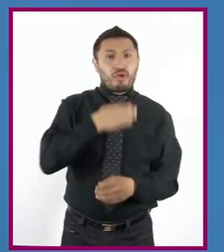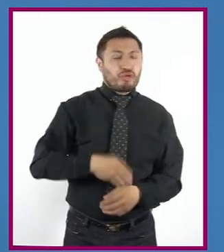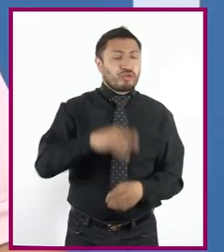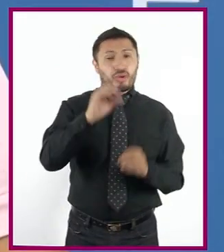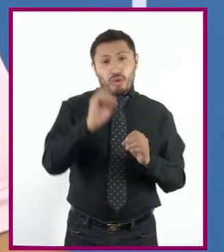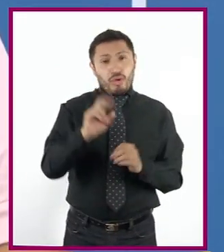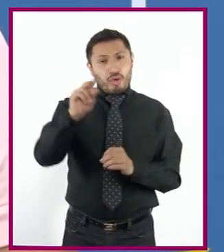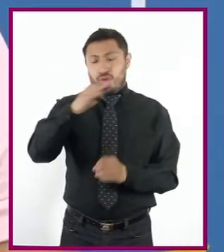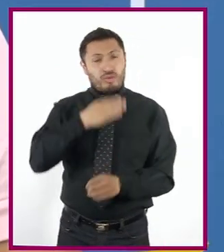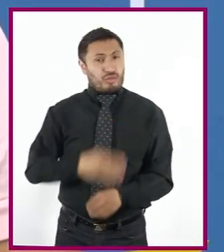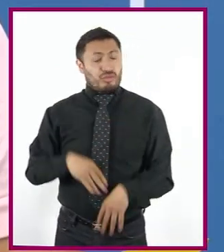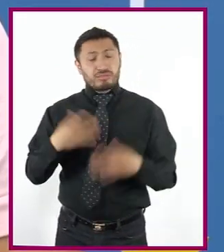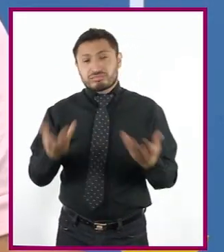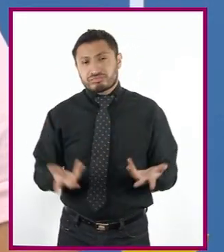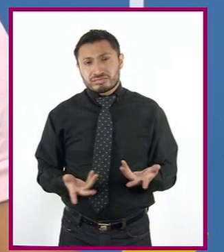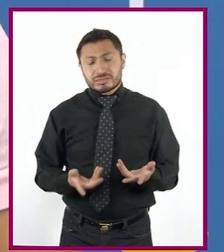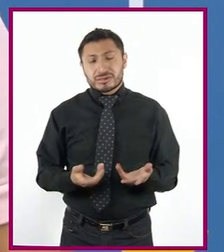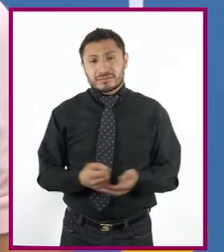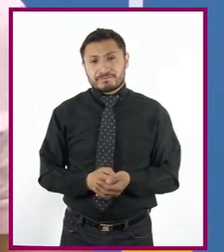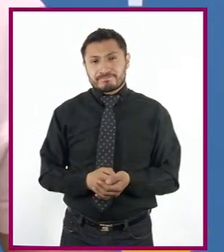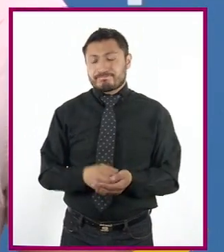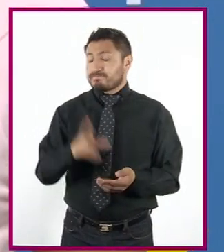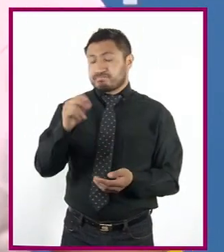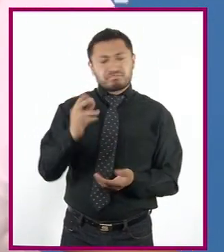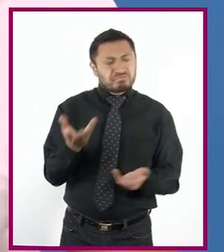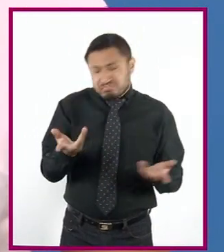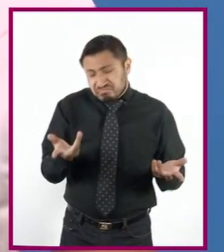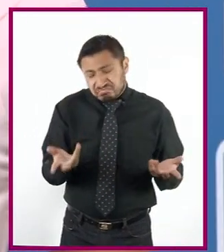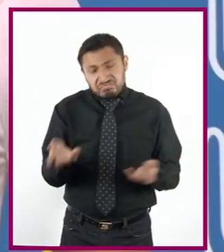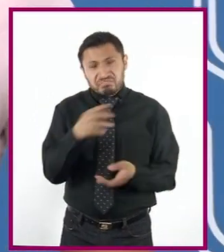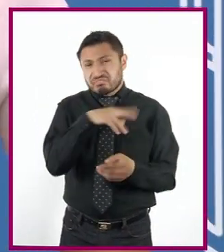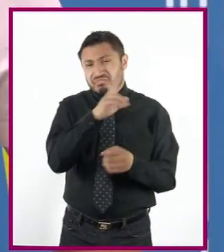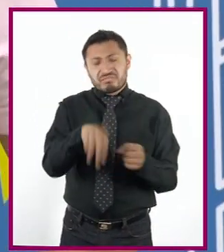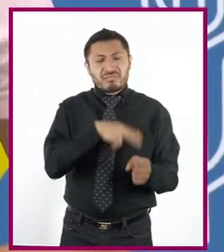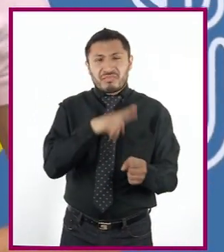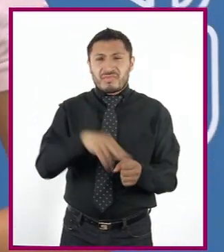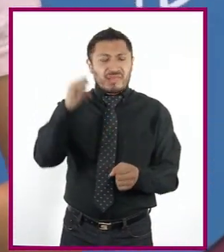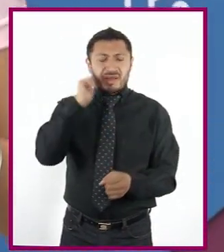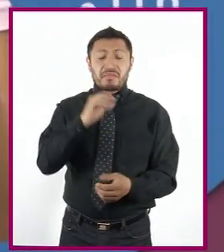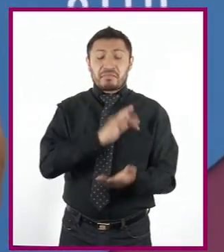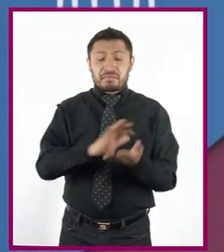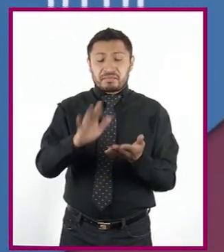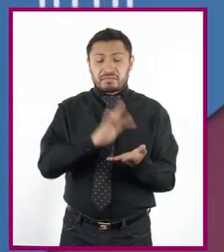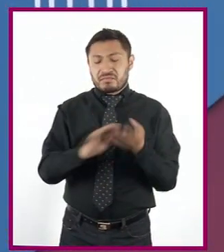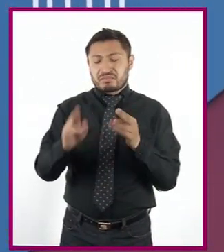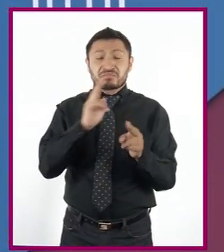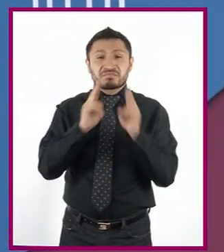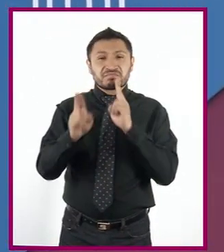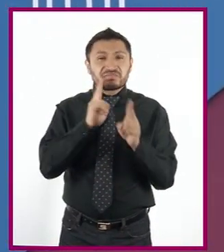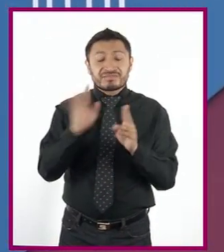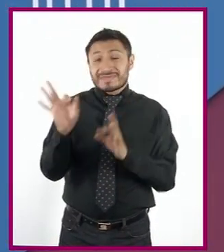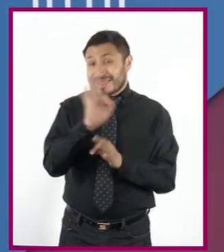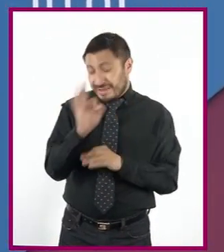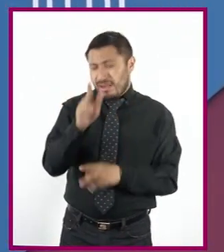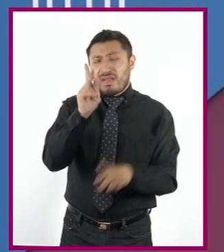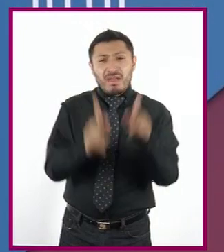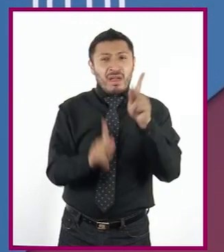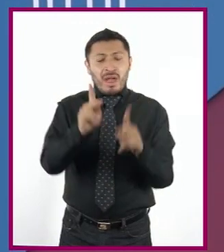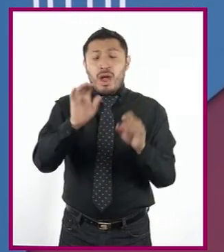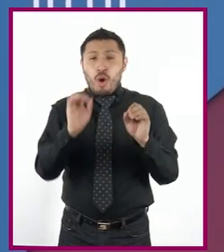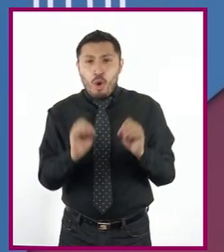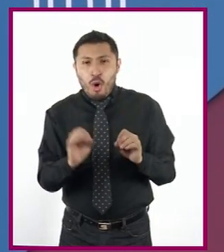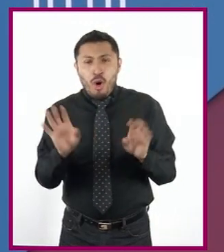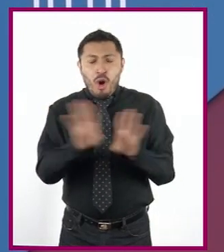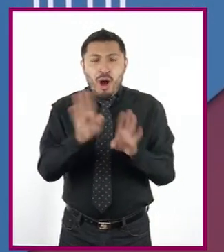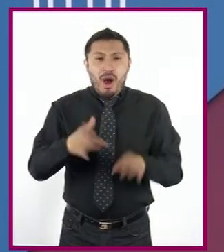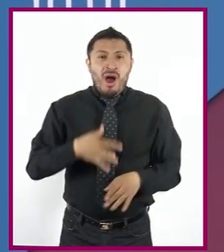injustas? Pues no. Generalmente solo leemos las noticias. Tal vez las comentamos o nos